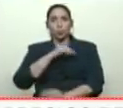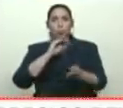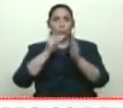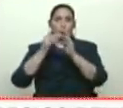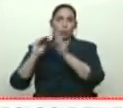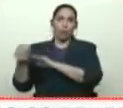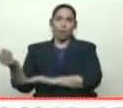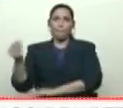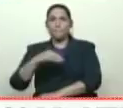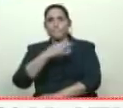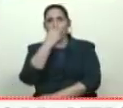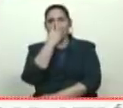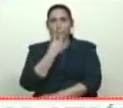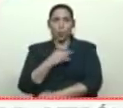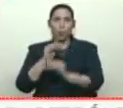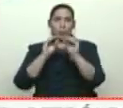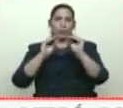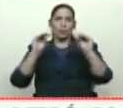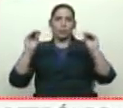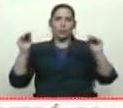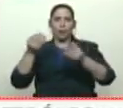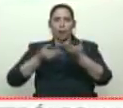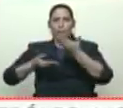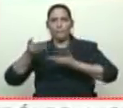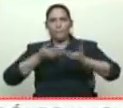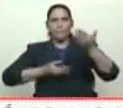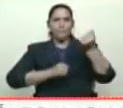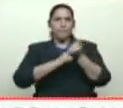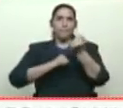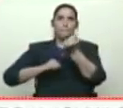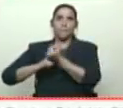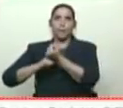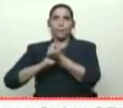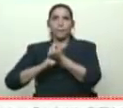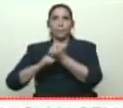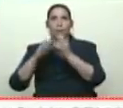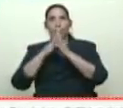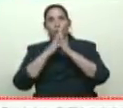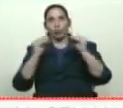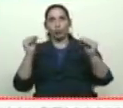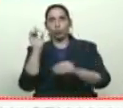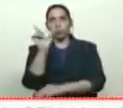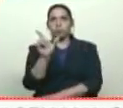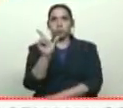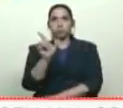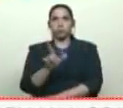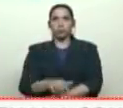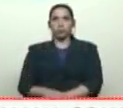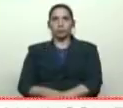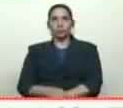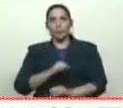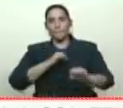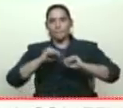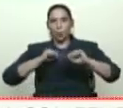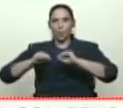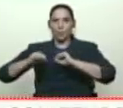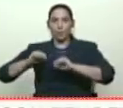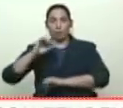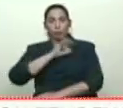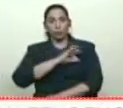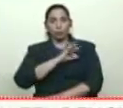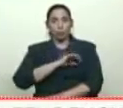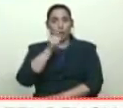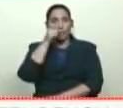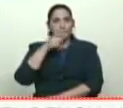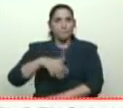pobres. Ha llamado a la solidaridad de todo el partido, de los movimientos sociales y del